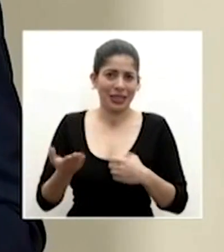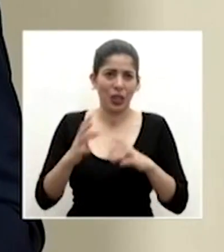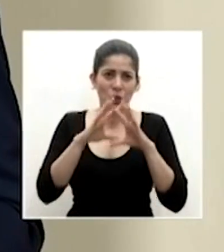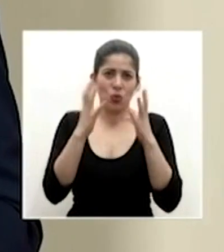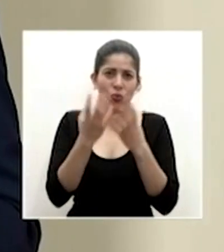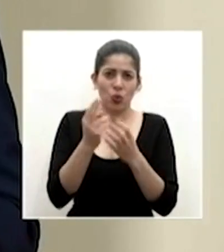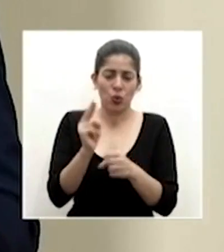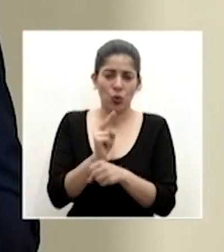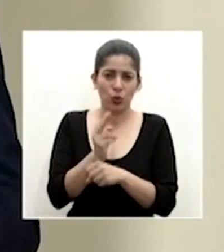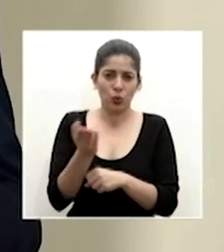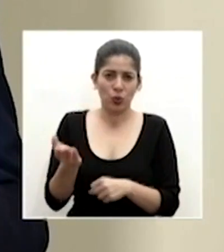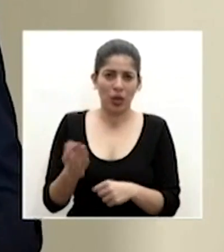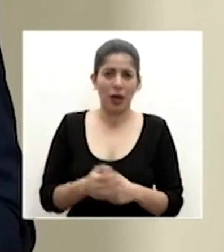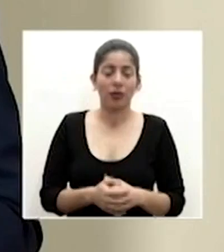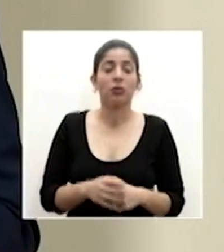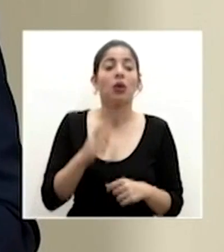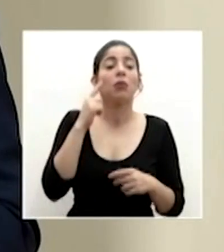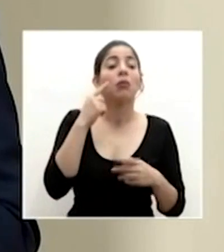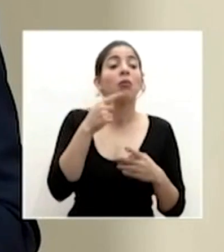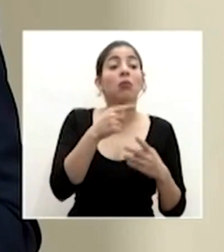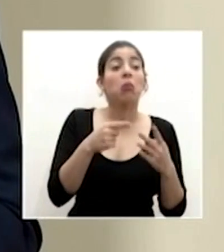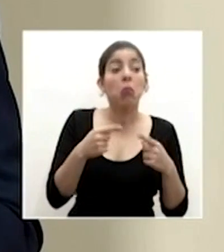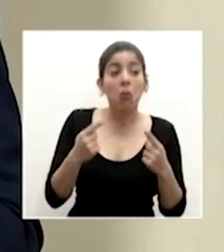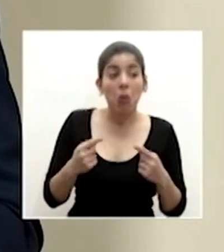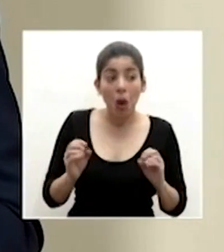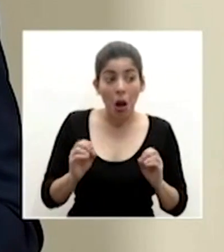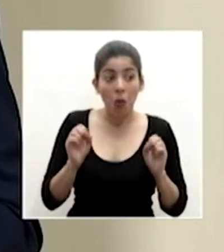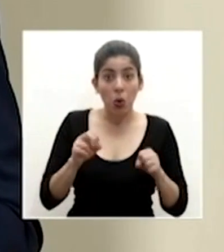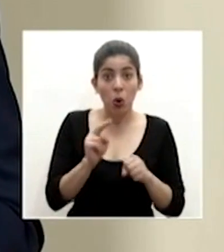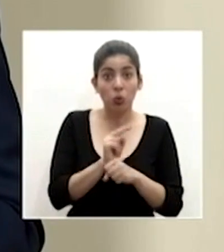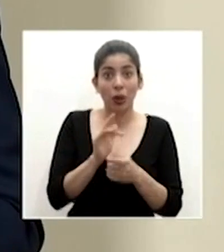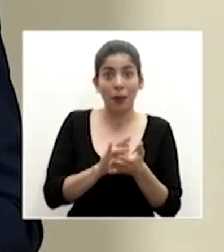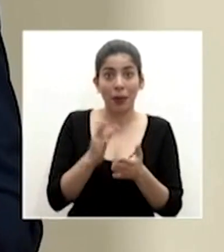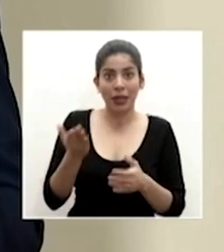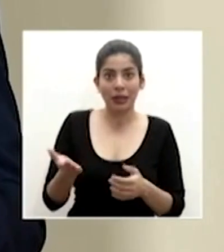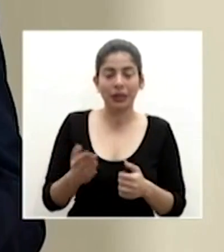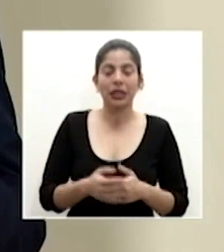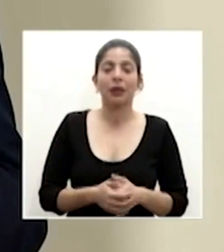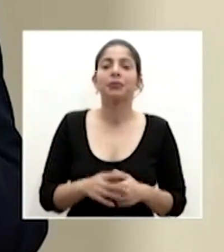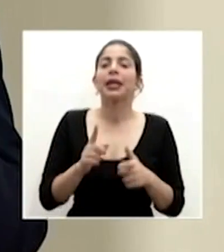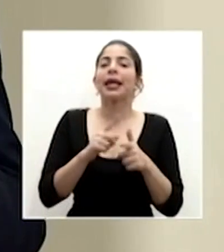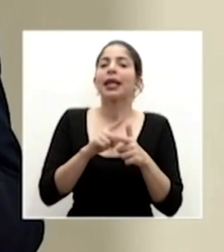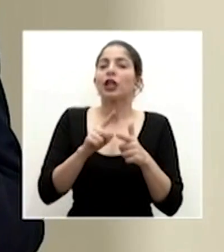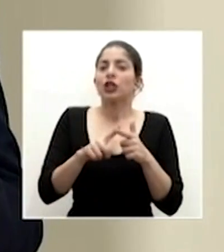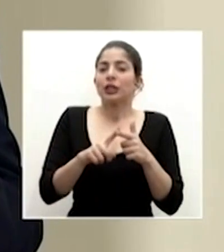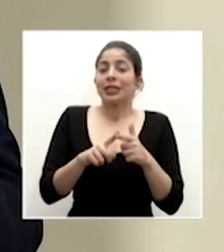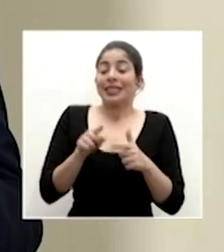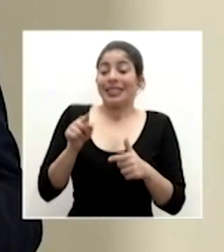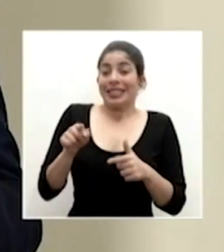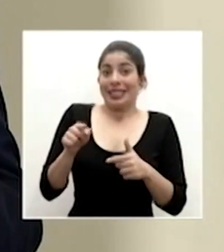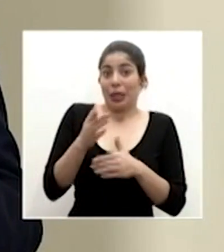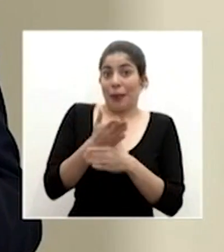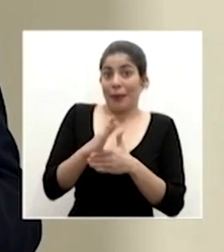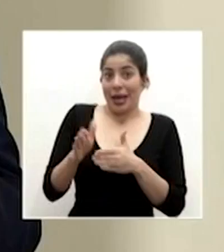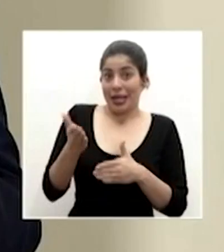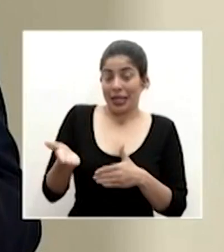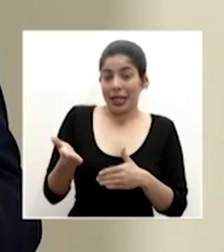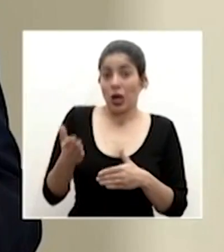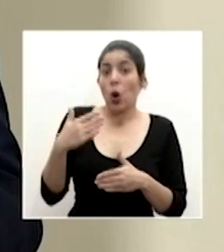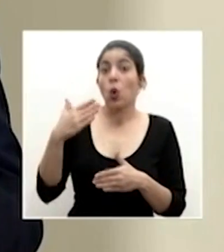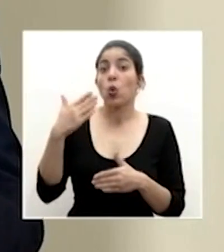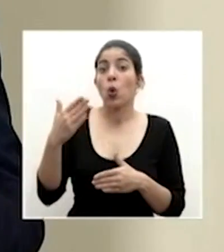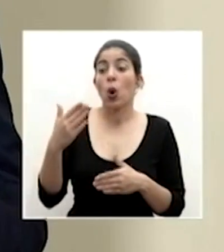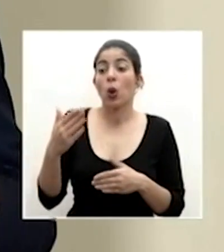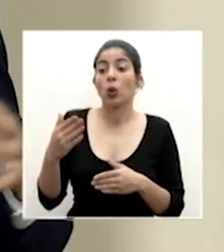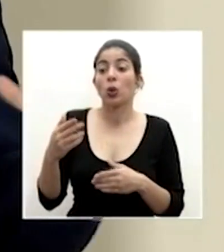en el mundo, contra el uso de ese medicamento. Entonces, en esa fase, donde el efecto